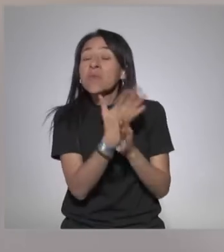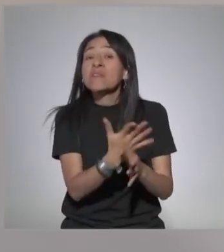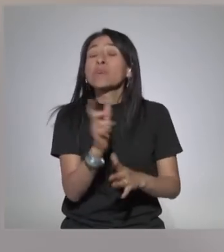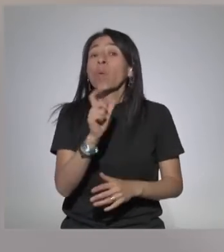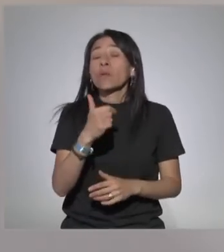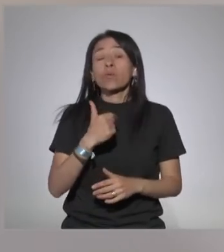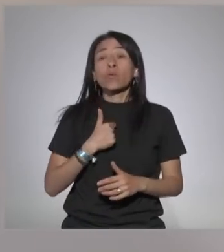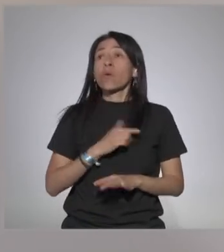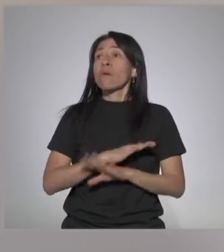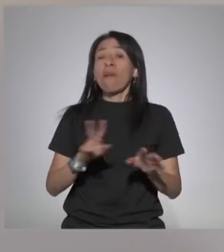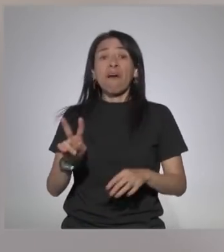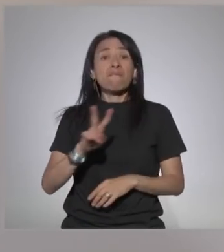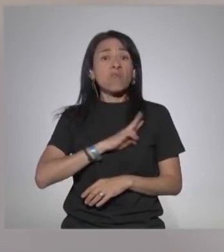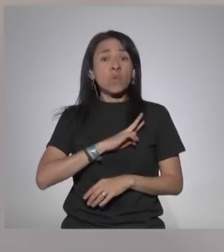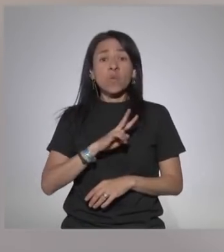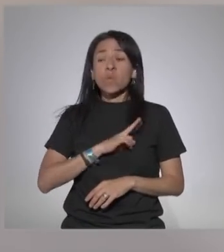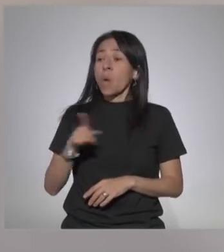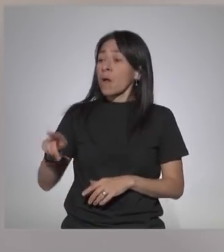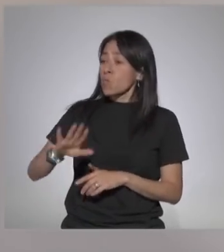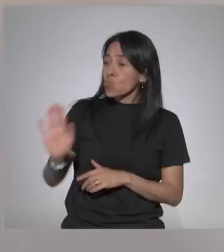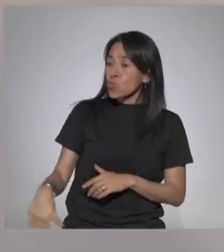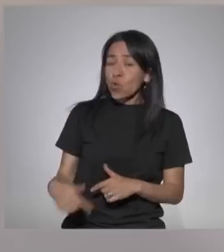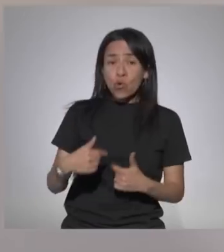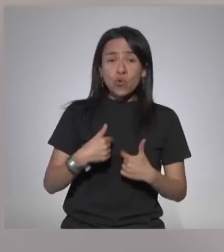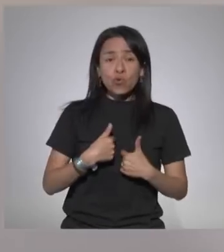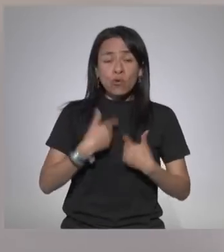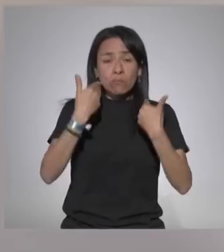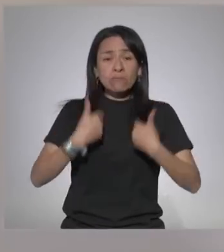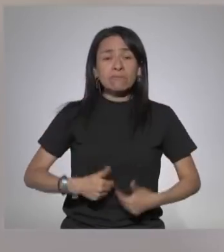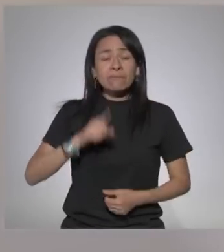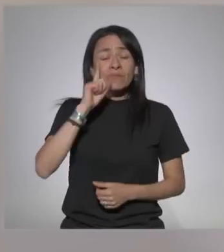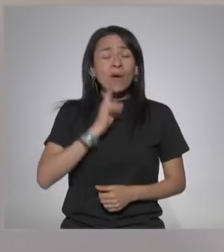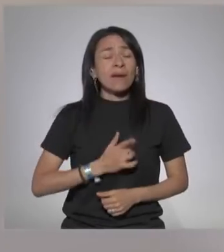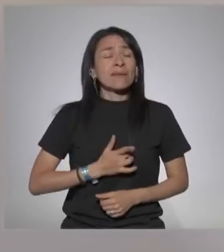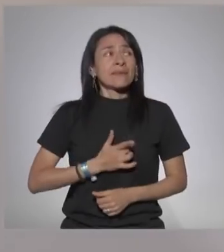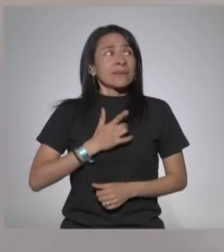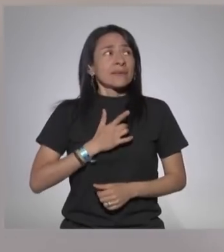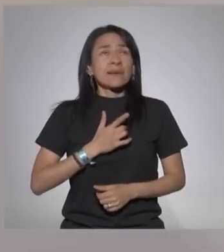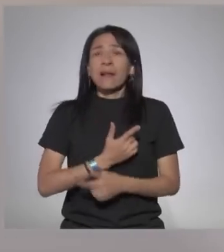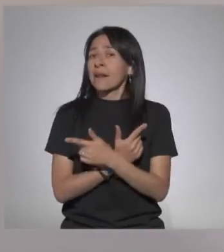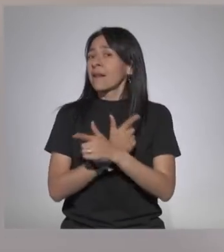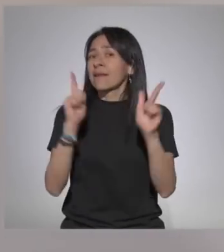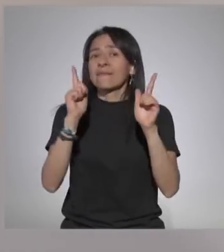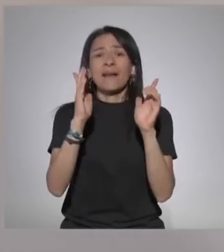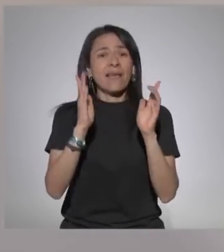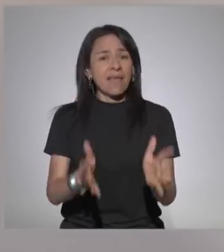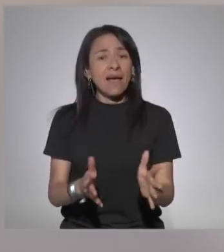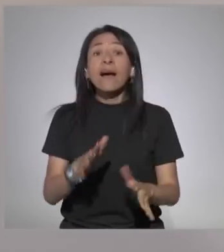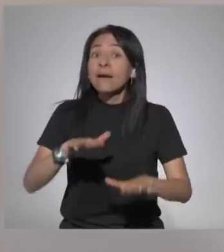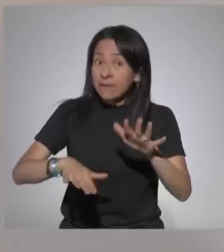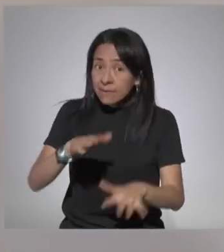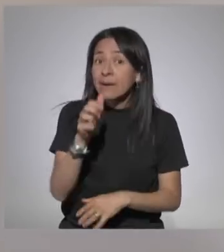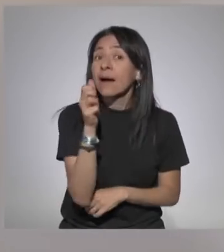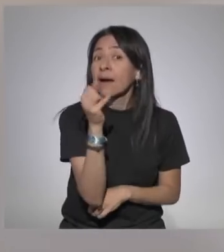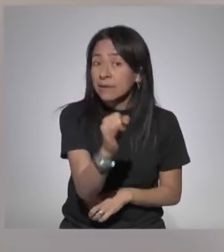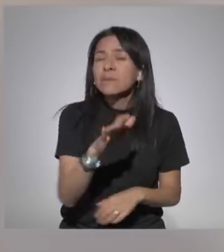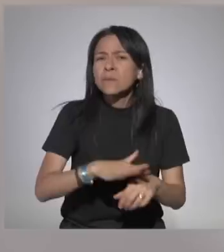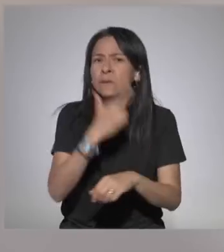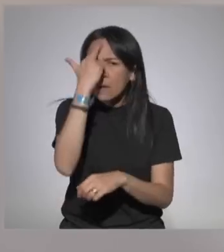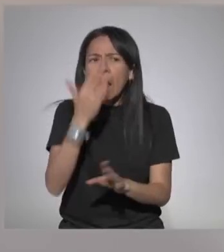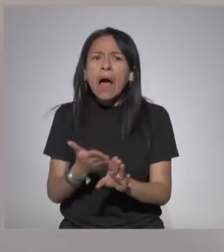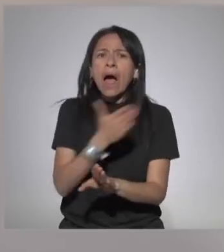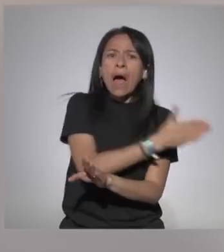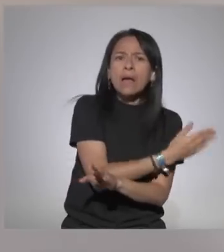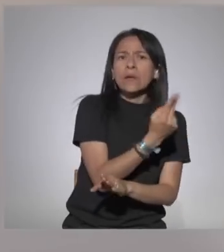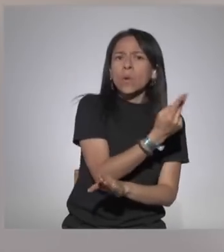me sentí libre. Sí. ¿Sí? Y para muchas personas es así. ¿Por qué? Pues porque viven una relación de pareja,